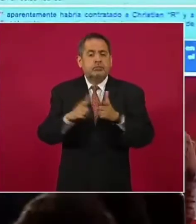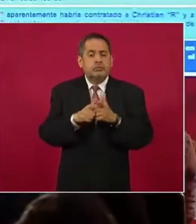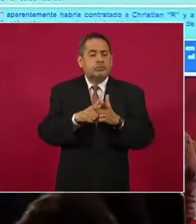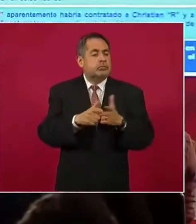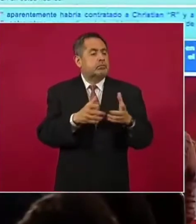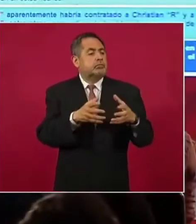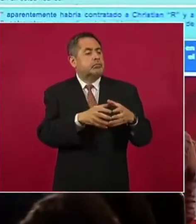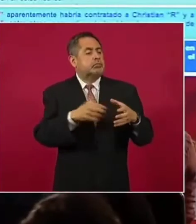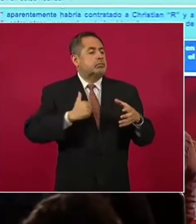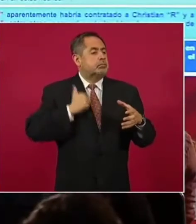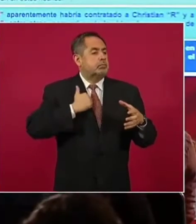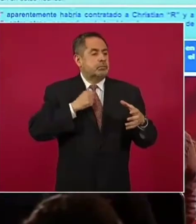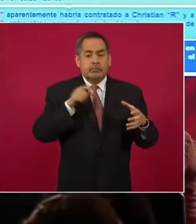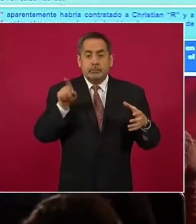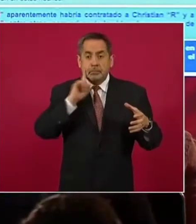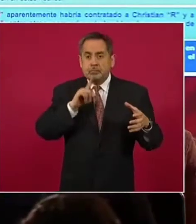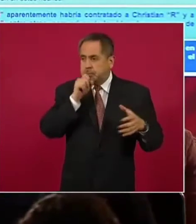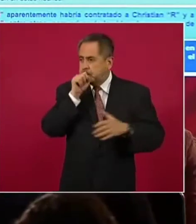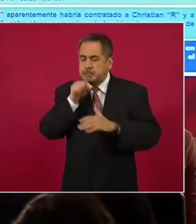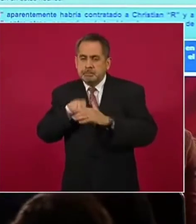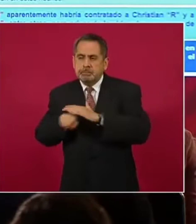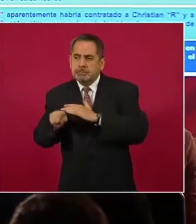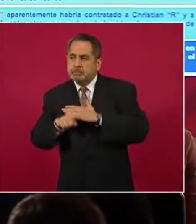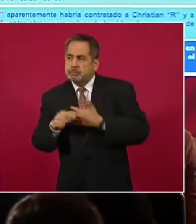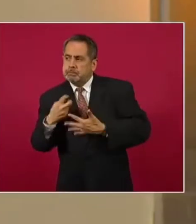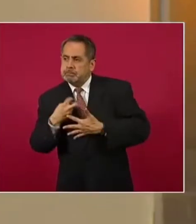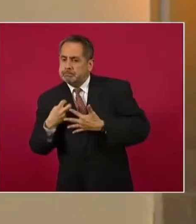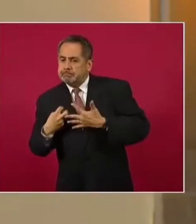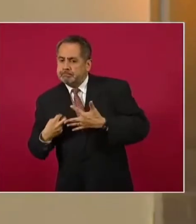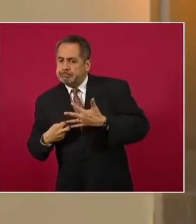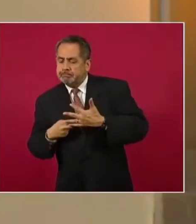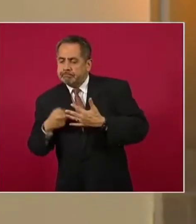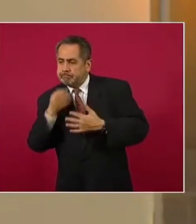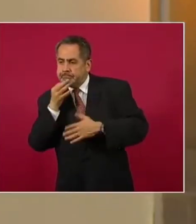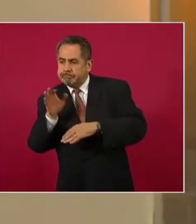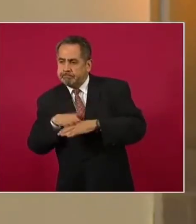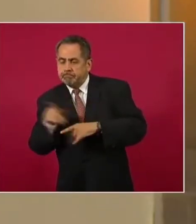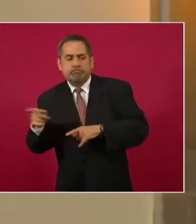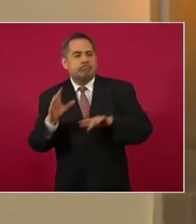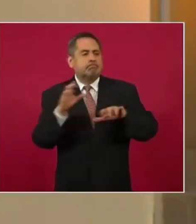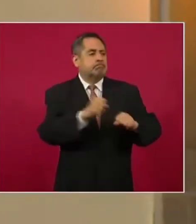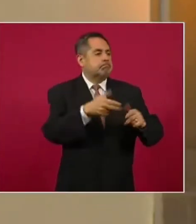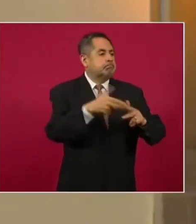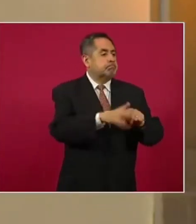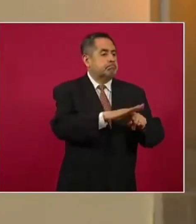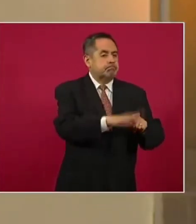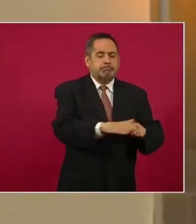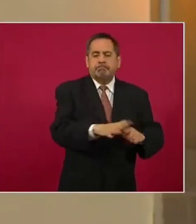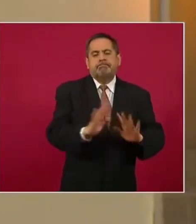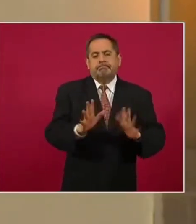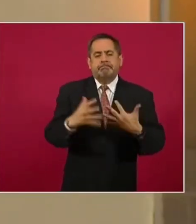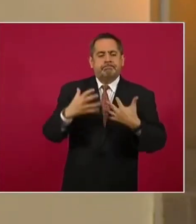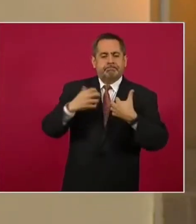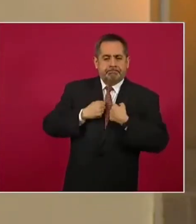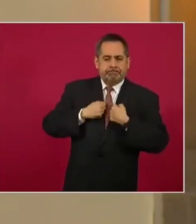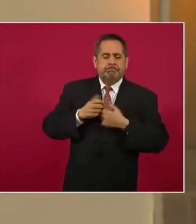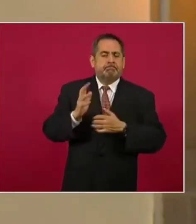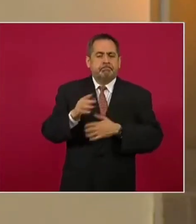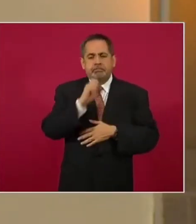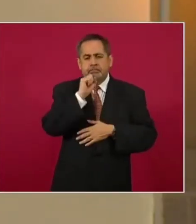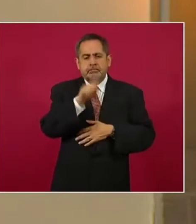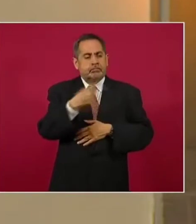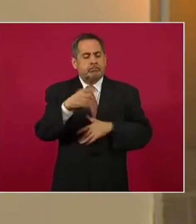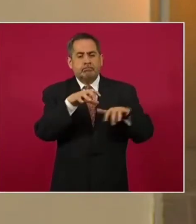las actividades al grupo criminal ya están vinculados al proceso por homicidio y hay dos órdenes de aprensión contra